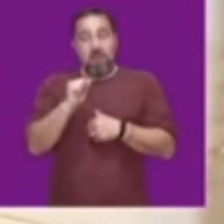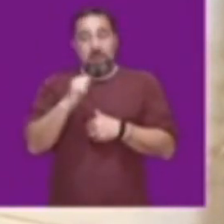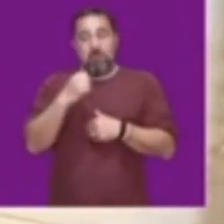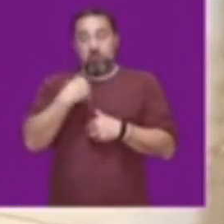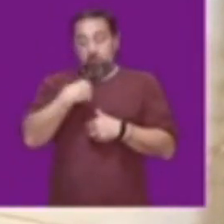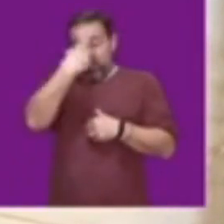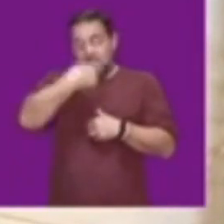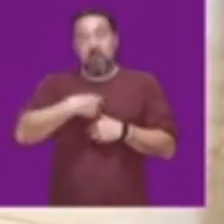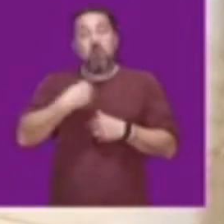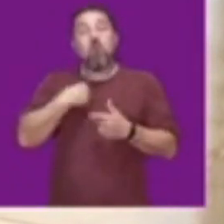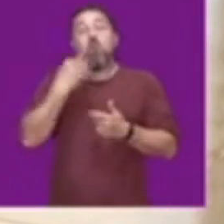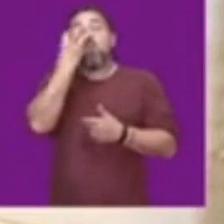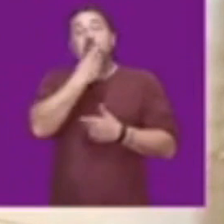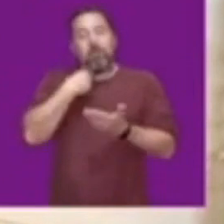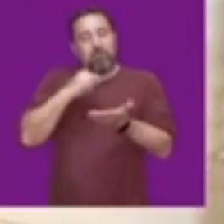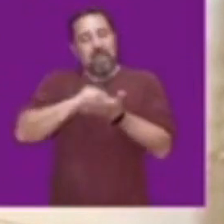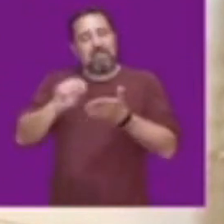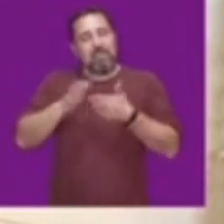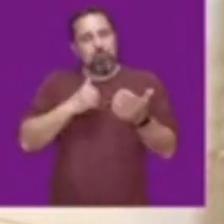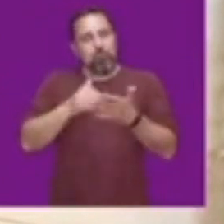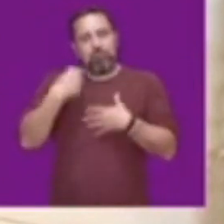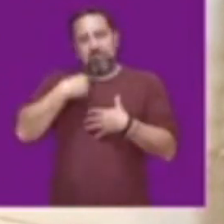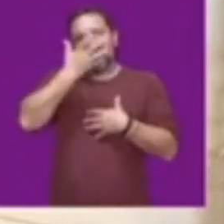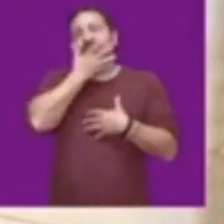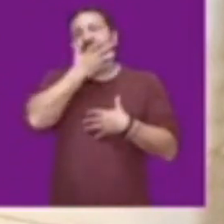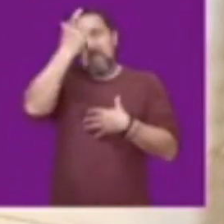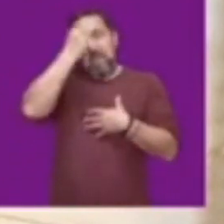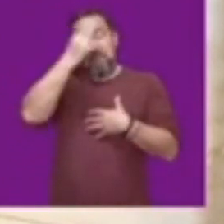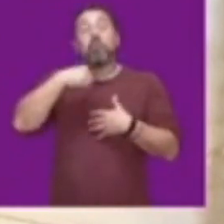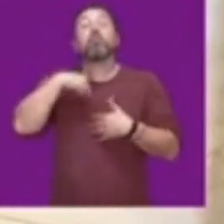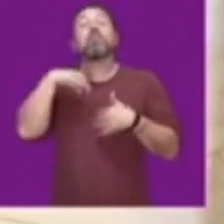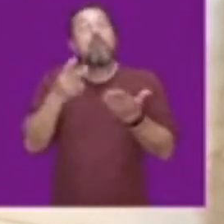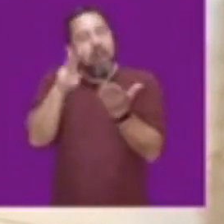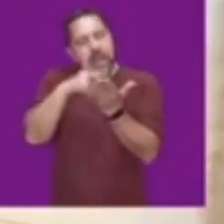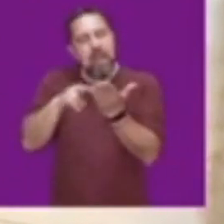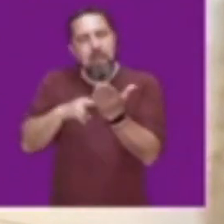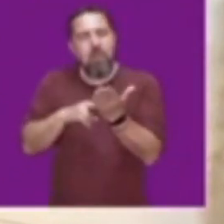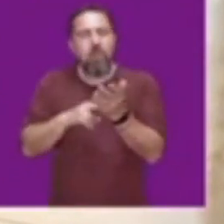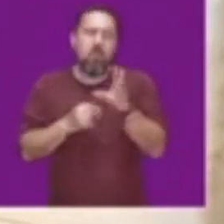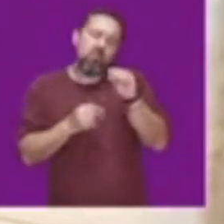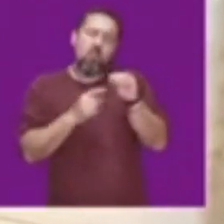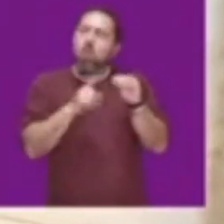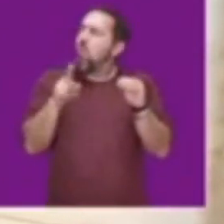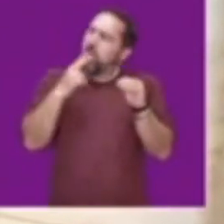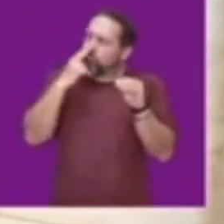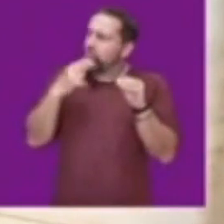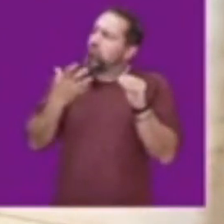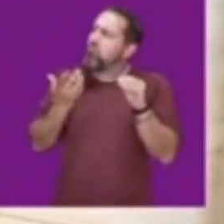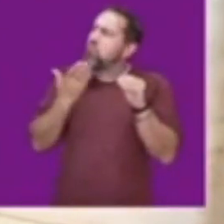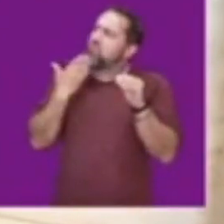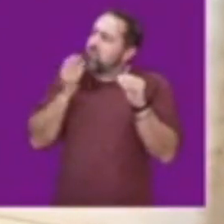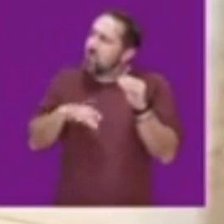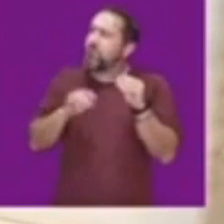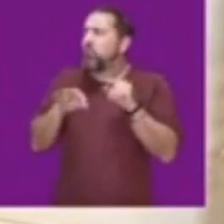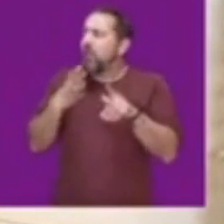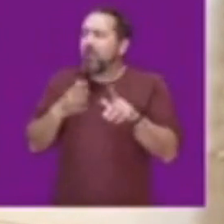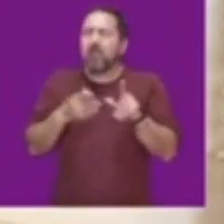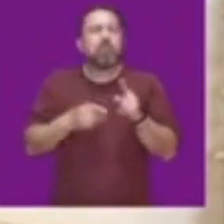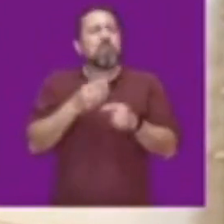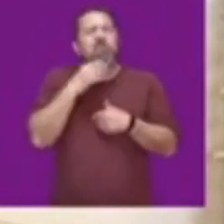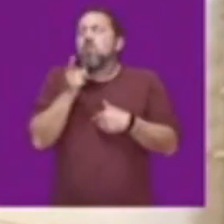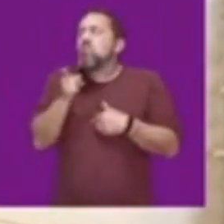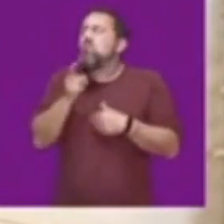soy una de las personas que ha escrito los cuentos. Y además los va a leer. ¡Oh, qué chulo, qué suerte! Y aquí tenemos a... ¿Cómo te